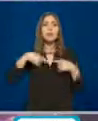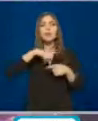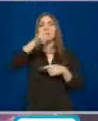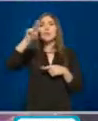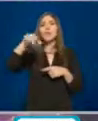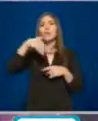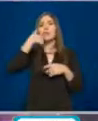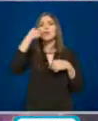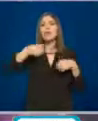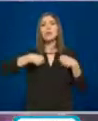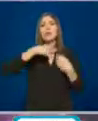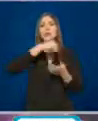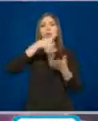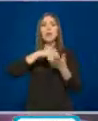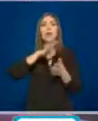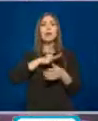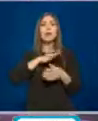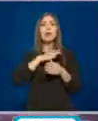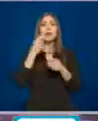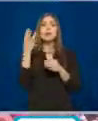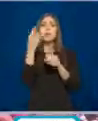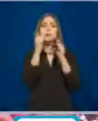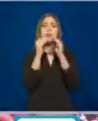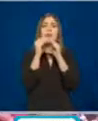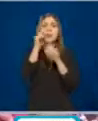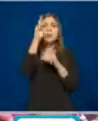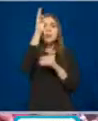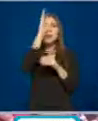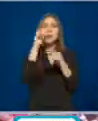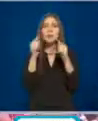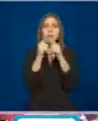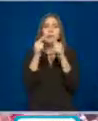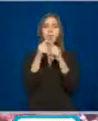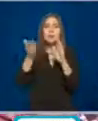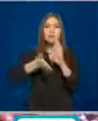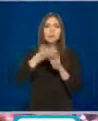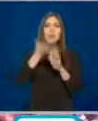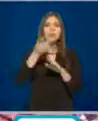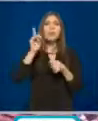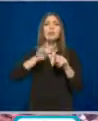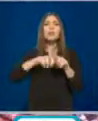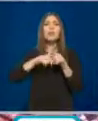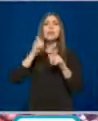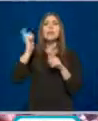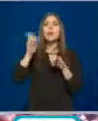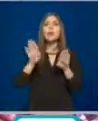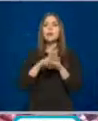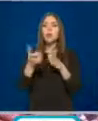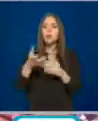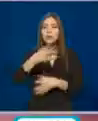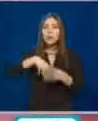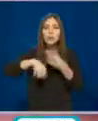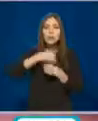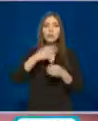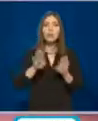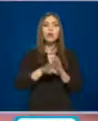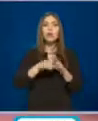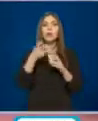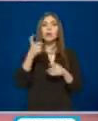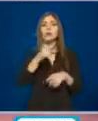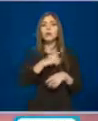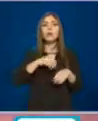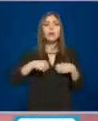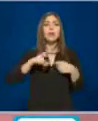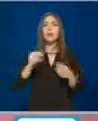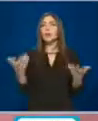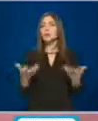una claro. tienda, 3 casas A y una ver, iglesia. espérame, ¿quién los mantiene? ¿Cómo que les mandan La corona souvenirs? británica. ¿De qué viven? ¿Solo de esos La- suministros? Solamente de esos ¿No